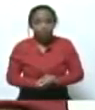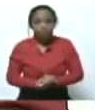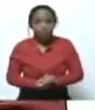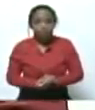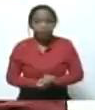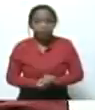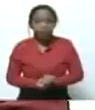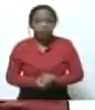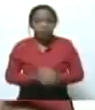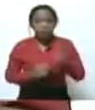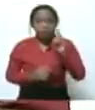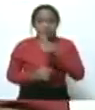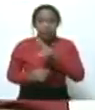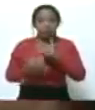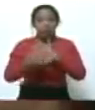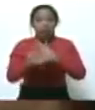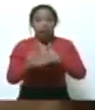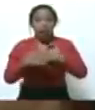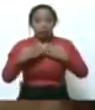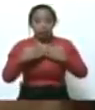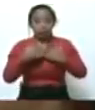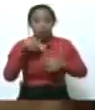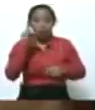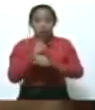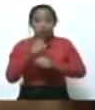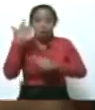uno va a exponer, yo siempre lo digo, exponer lo único que tiene,